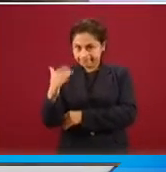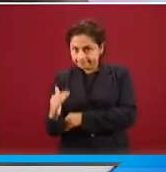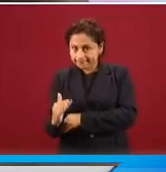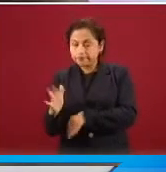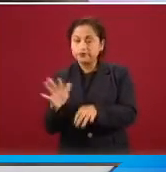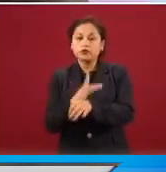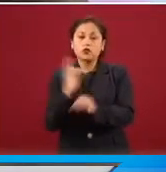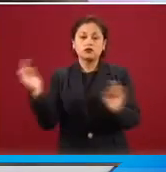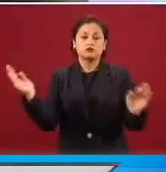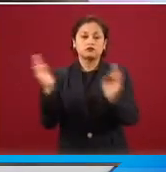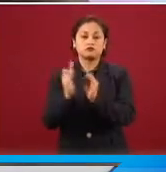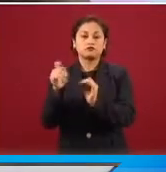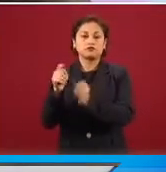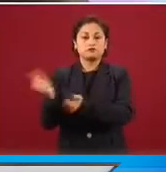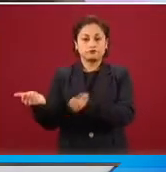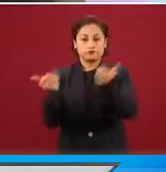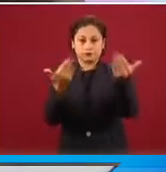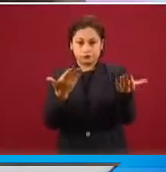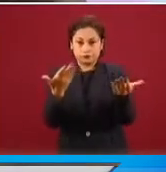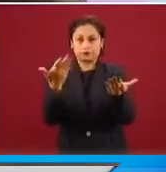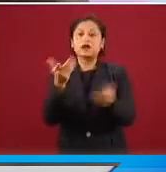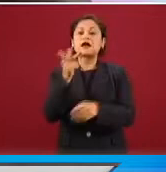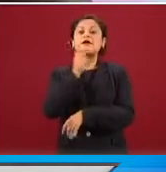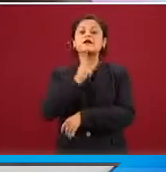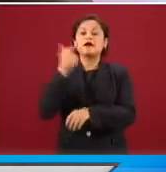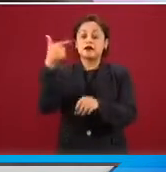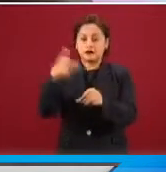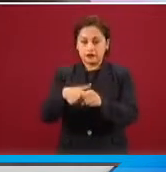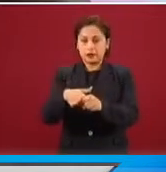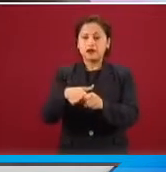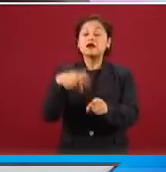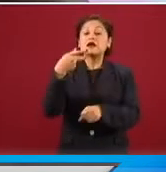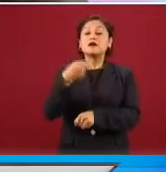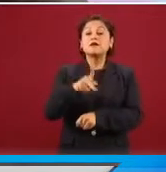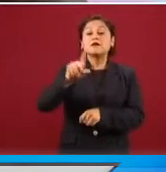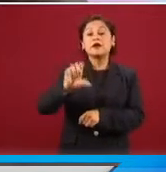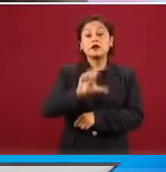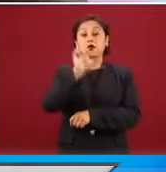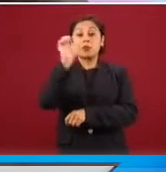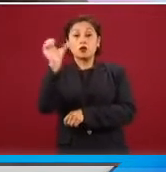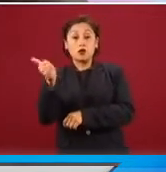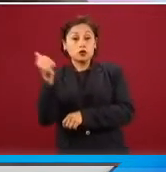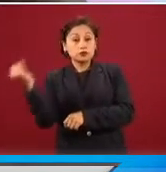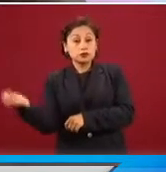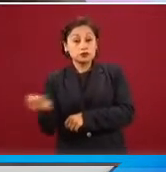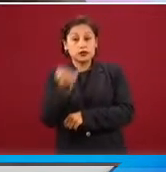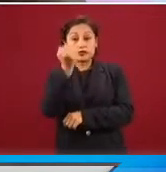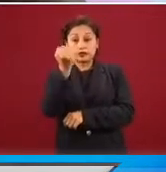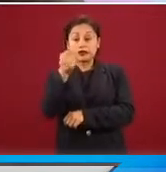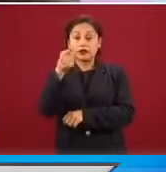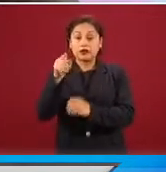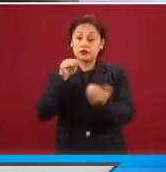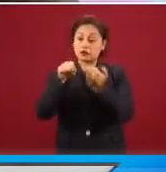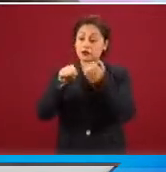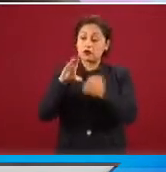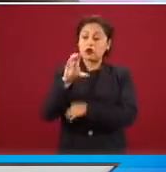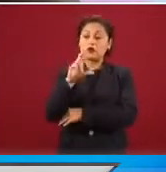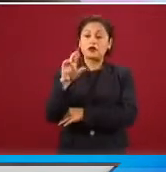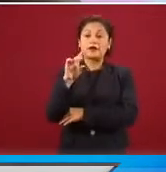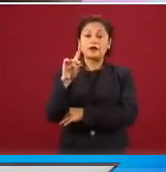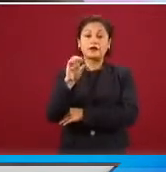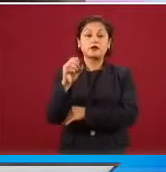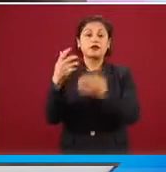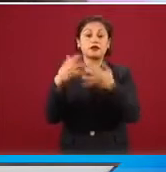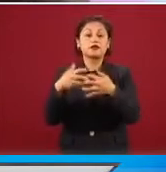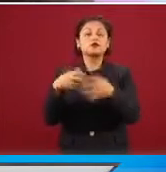Tomsa a 10.90 por litro. Con precio bajo, gasolina regular marca Orsan a 19.32. Gasolina premium